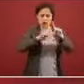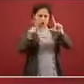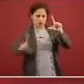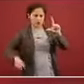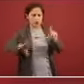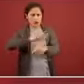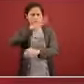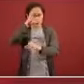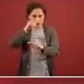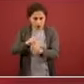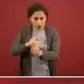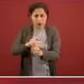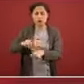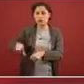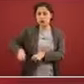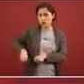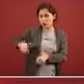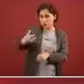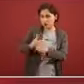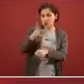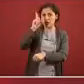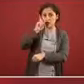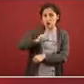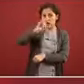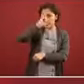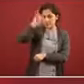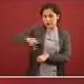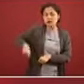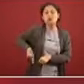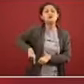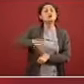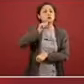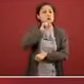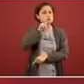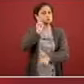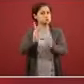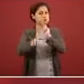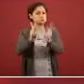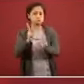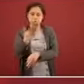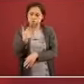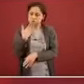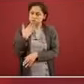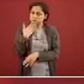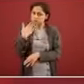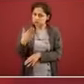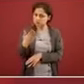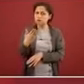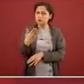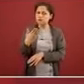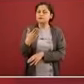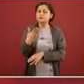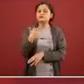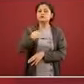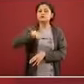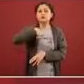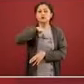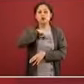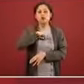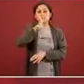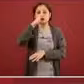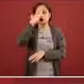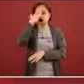gobernadoras, o la gobernadora y la jefa de gobierno. Entonces, en este momento lo que identificamos a partir de la comunicación que ellos hicieron